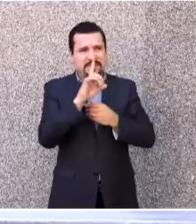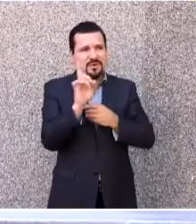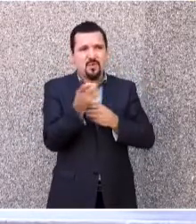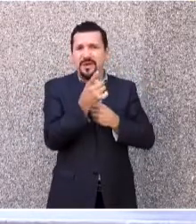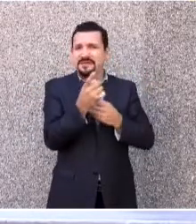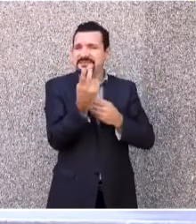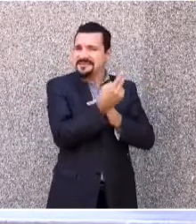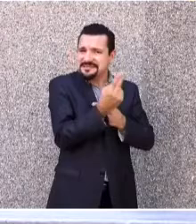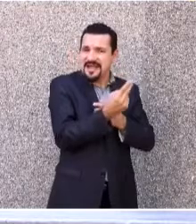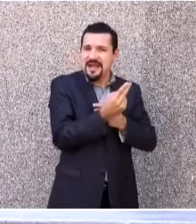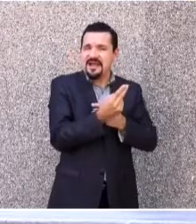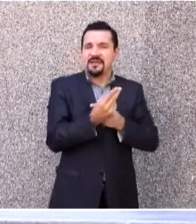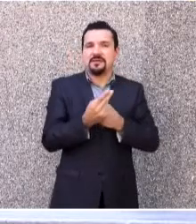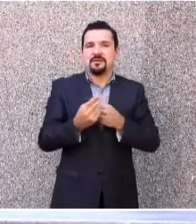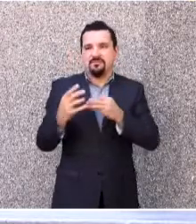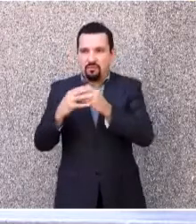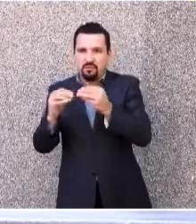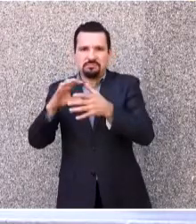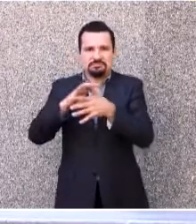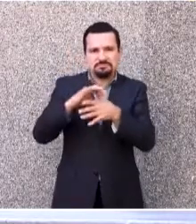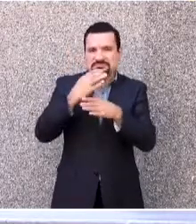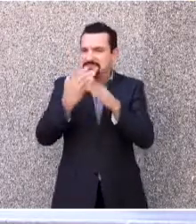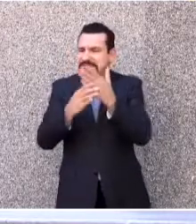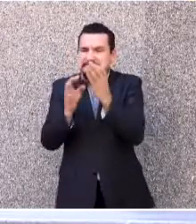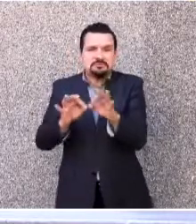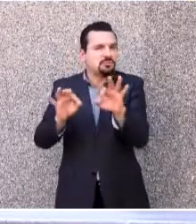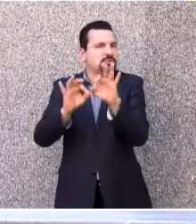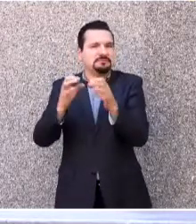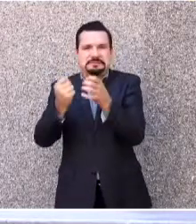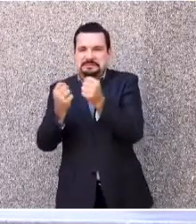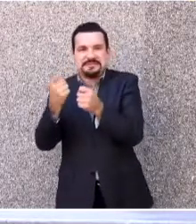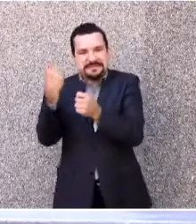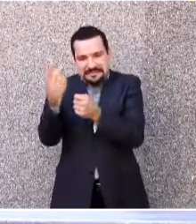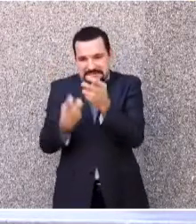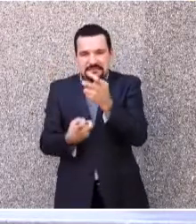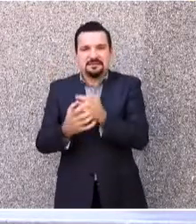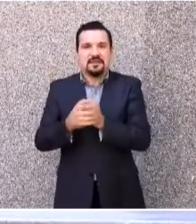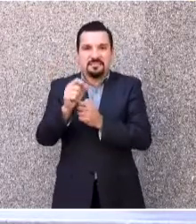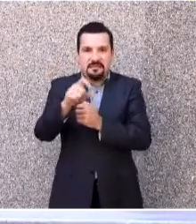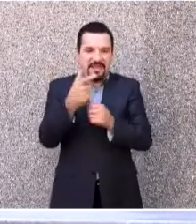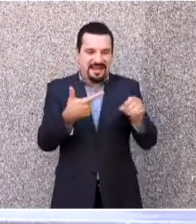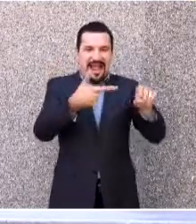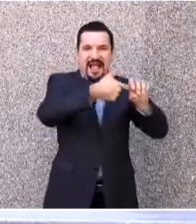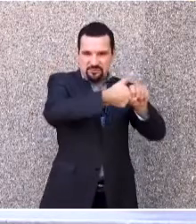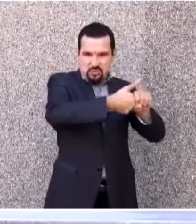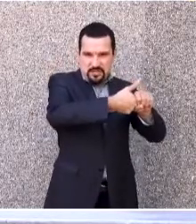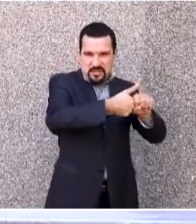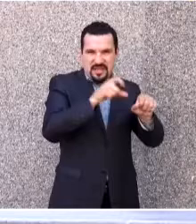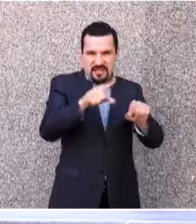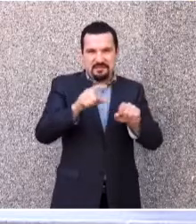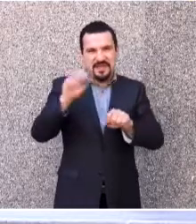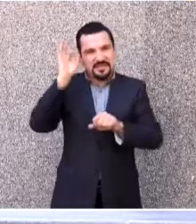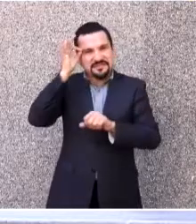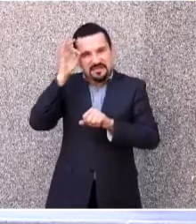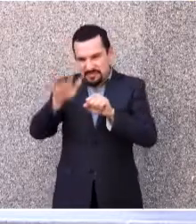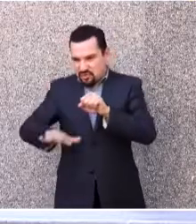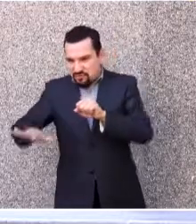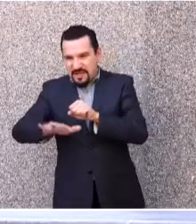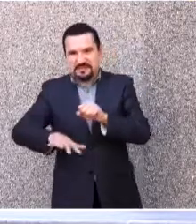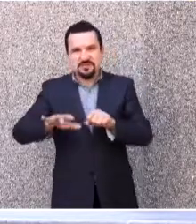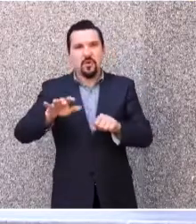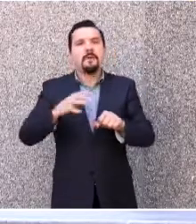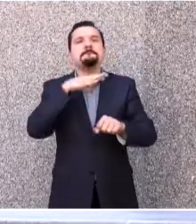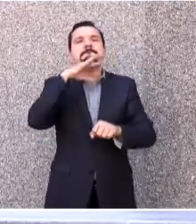que las sociedades han estado definiendo, dotación de combustible, servicios básicos, recolección de